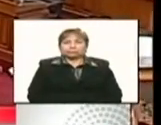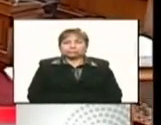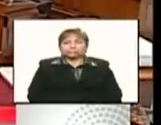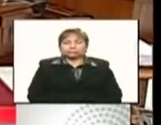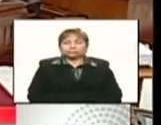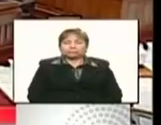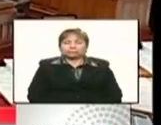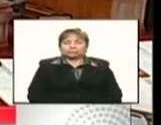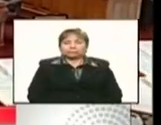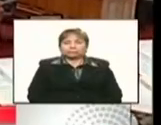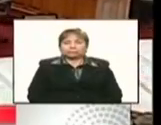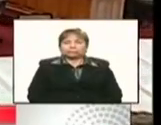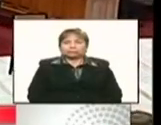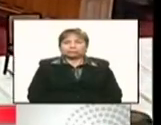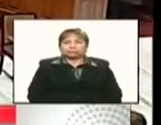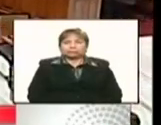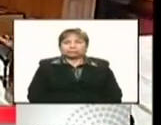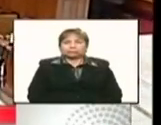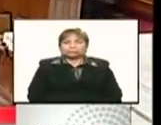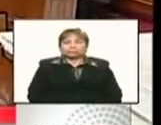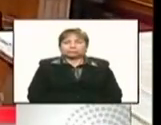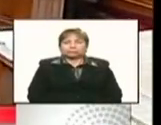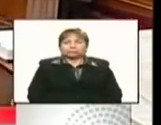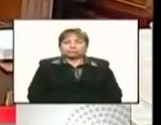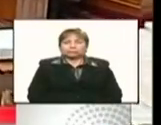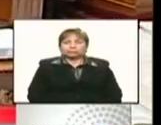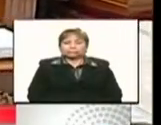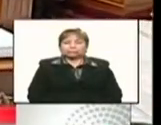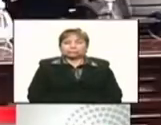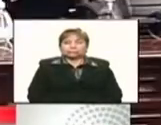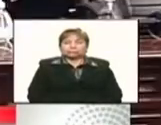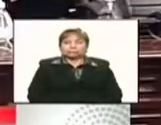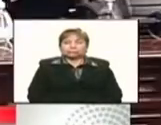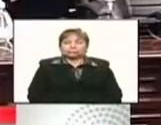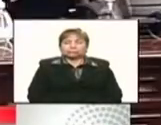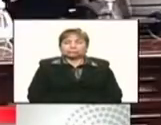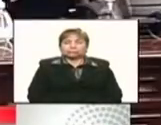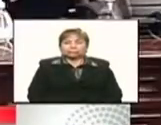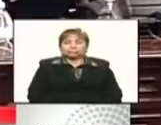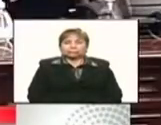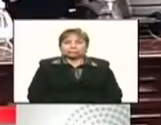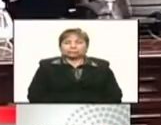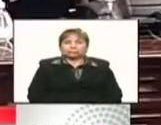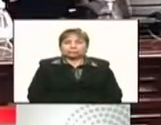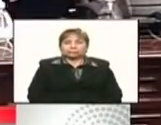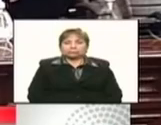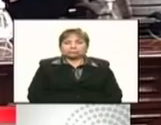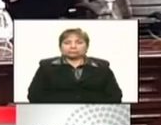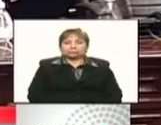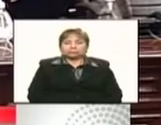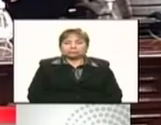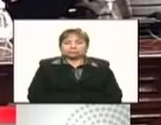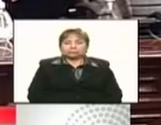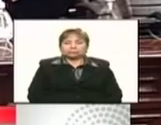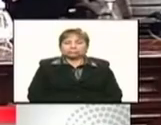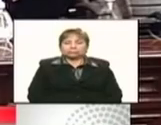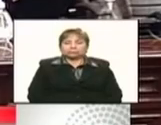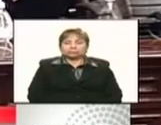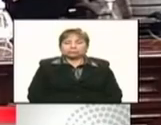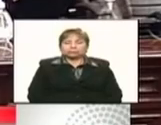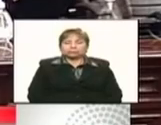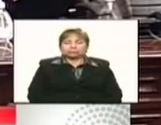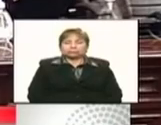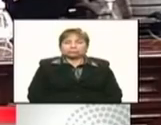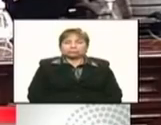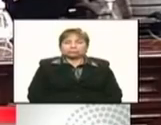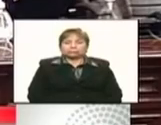por la vía del Congreso de la República. Si tuvieran los votos, ¿podría esto suceder? ¿Se podría incorporar esa figura a la